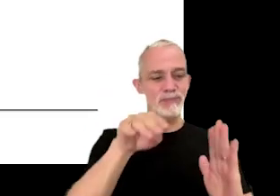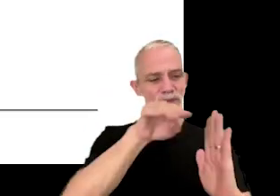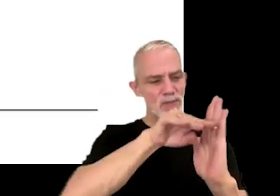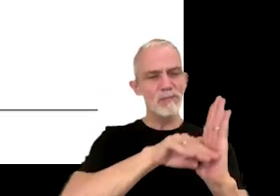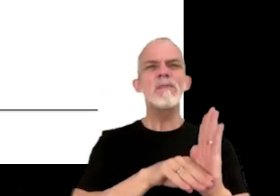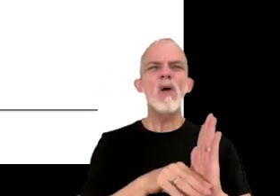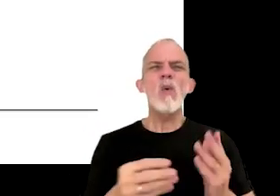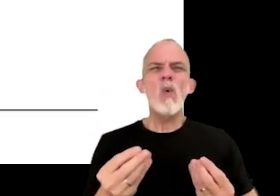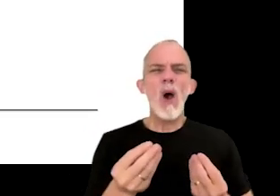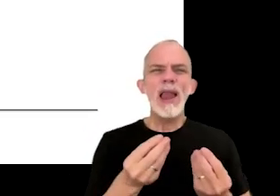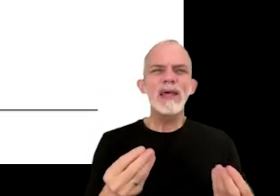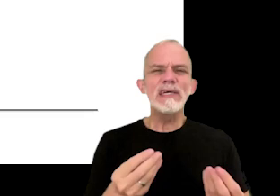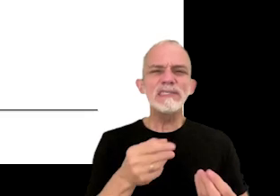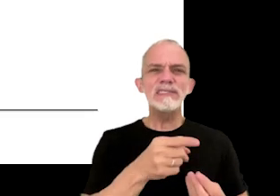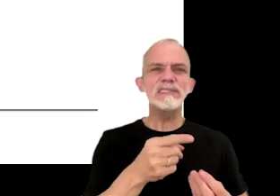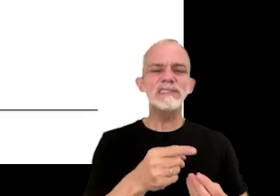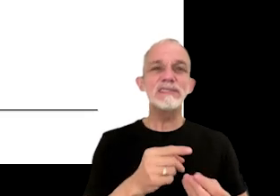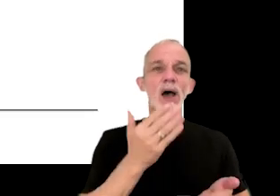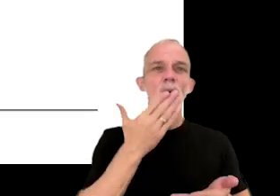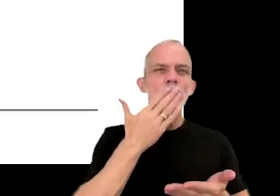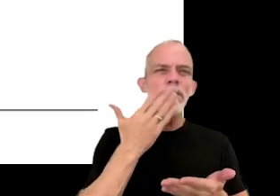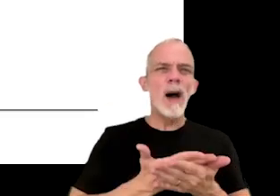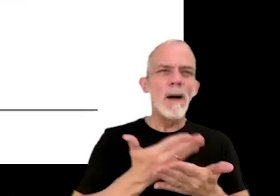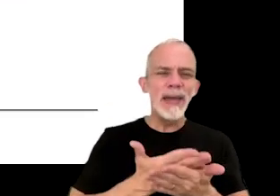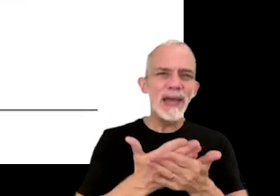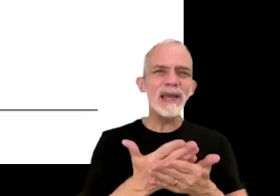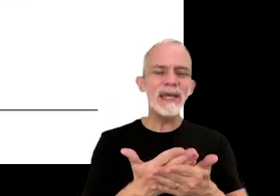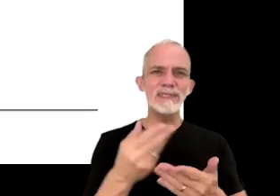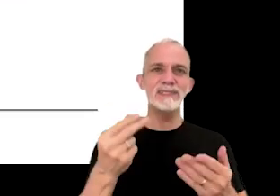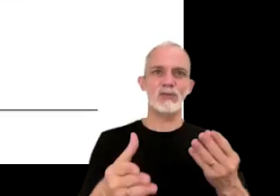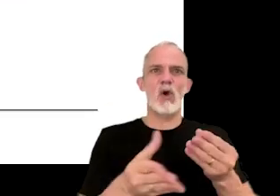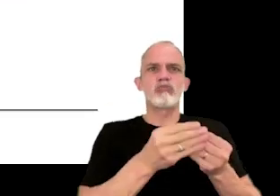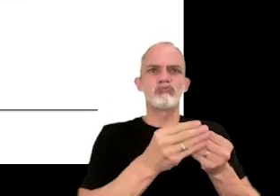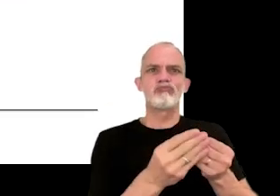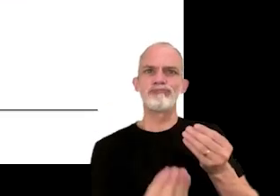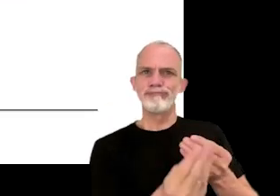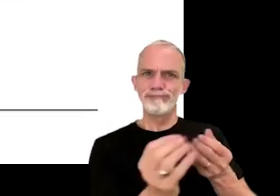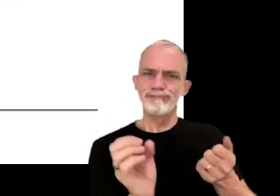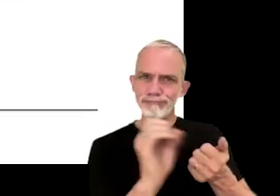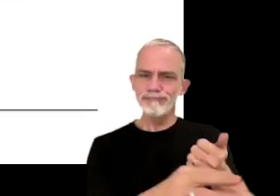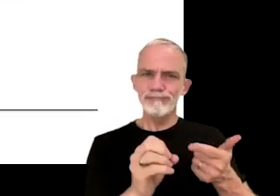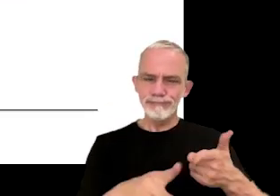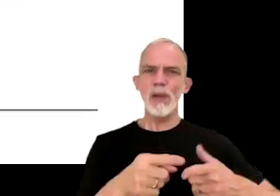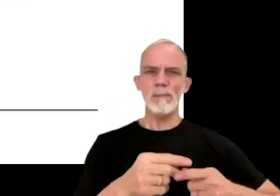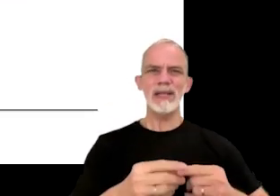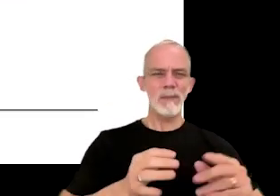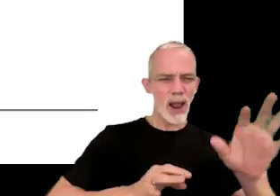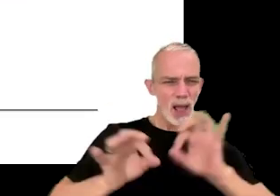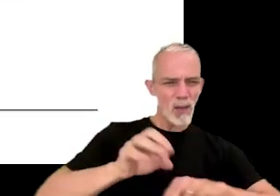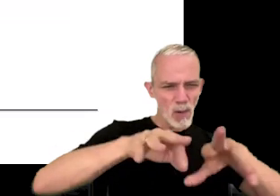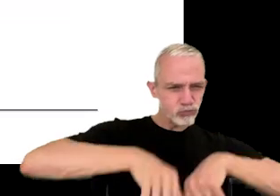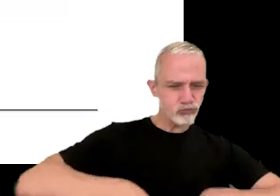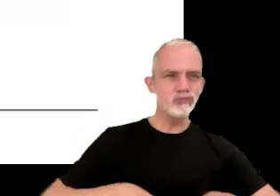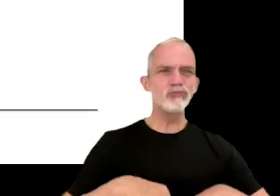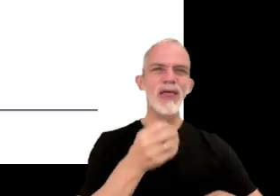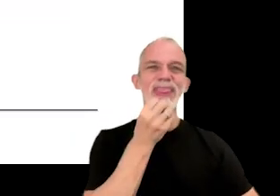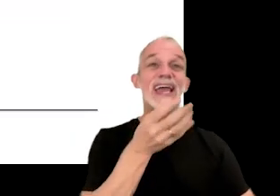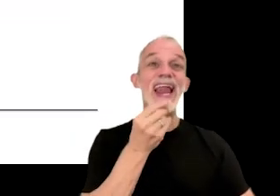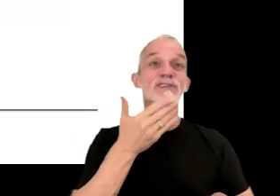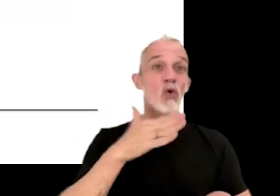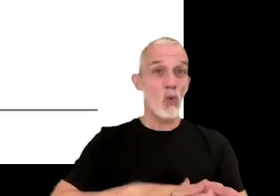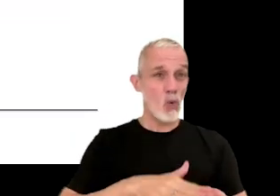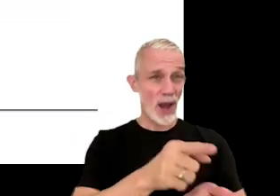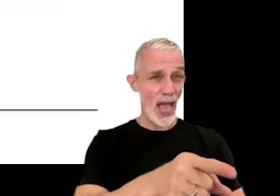cuál es la documentación que tendrá que adjuntar al momento de confeccionar la declaración